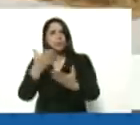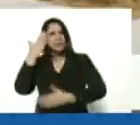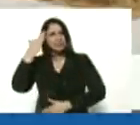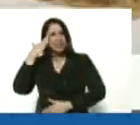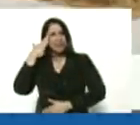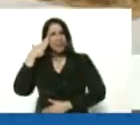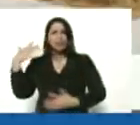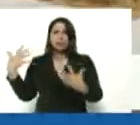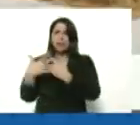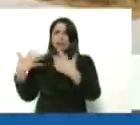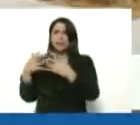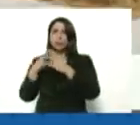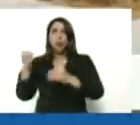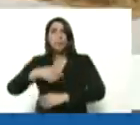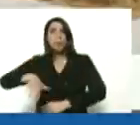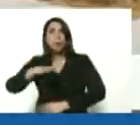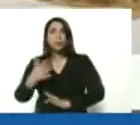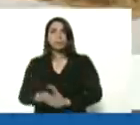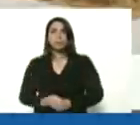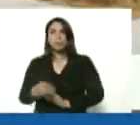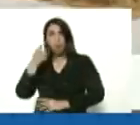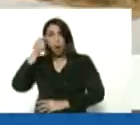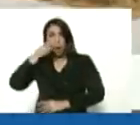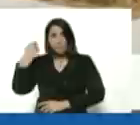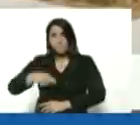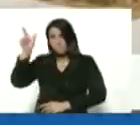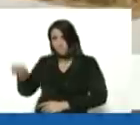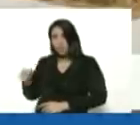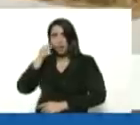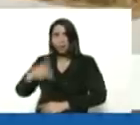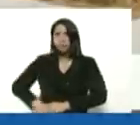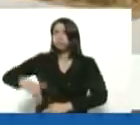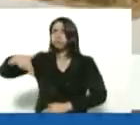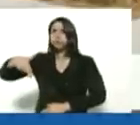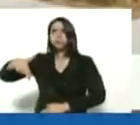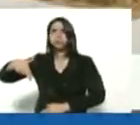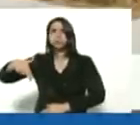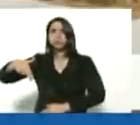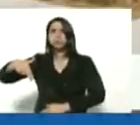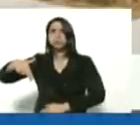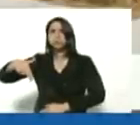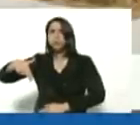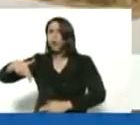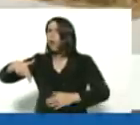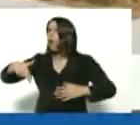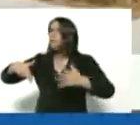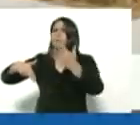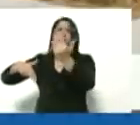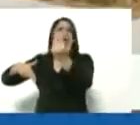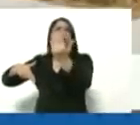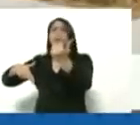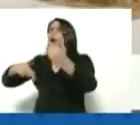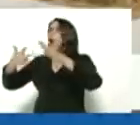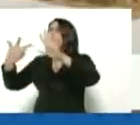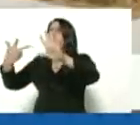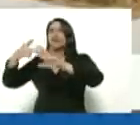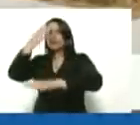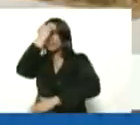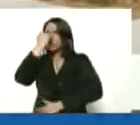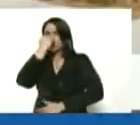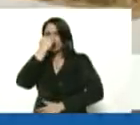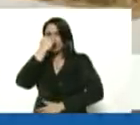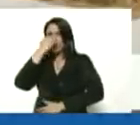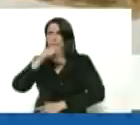la guerra de todo el pueblo. Es ese hombre con un hierro en la mano neutralizando a 8 terroristas que manda el imperialismo a